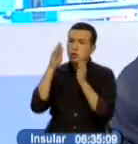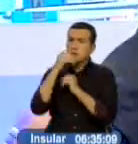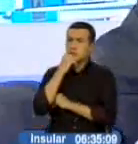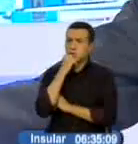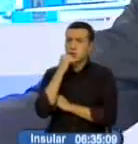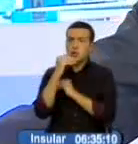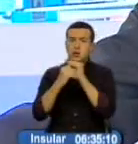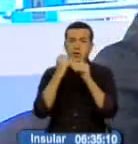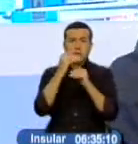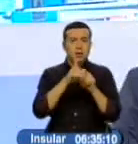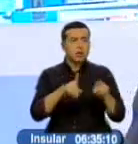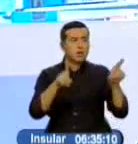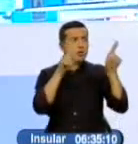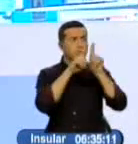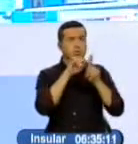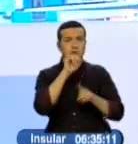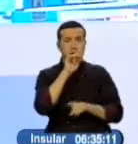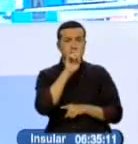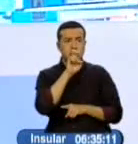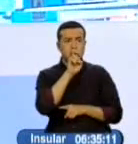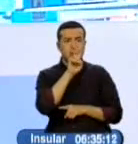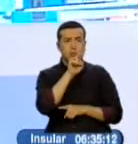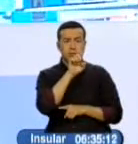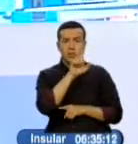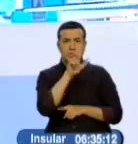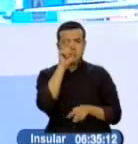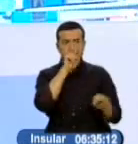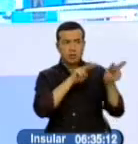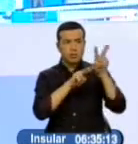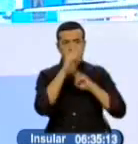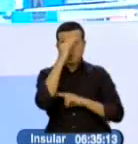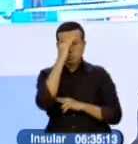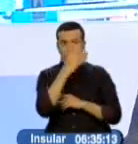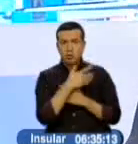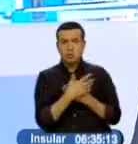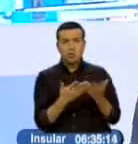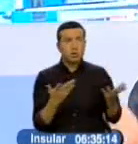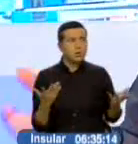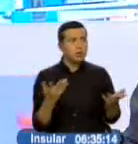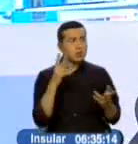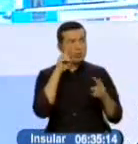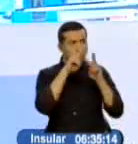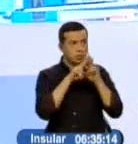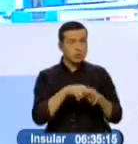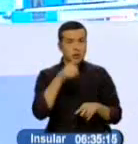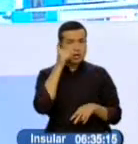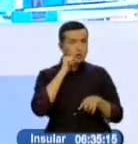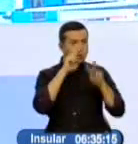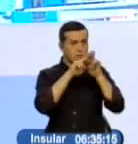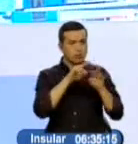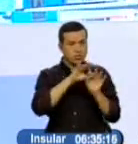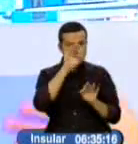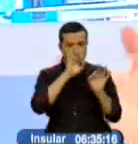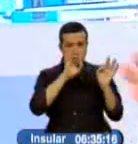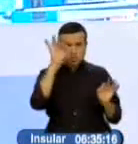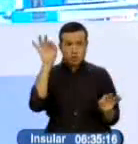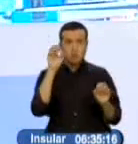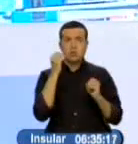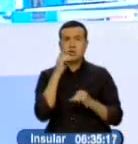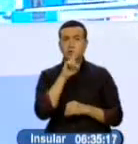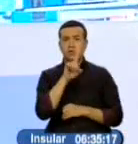cuando vas a los datos del INEVAL, el Instituto Nacional de Evaluación Educativa, y revisando ayer la estadística, te encuentras que